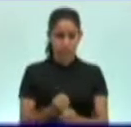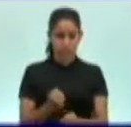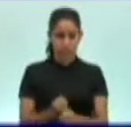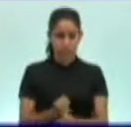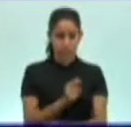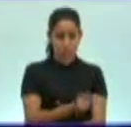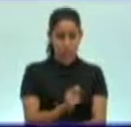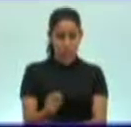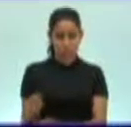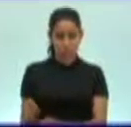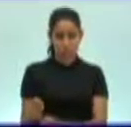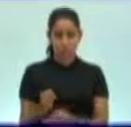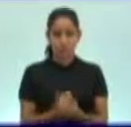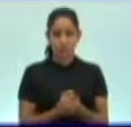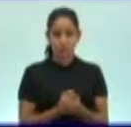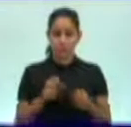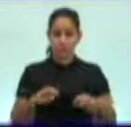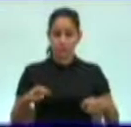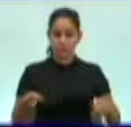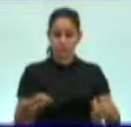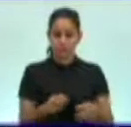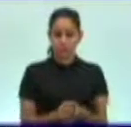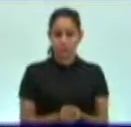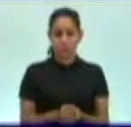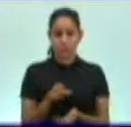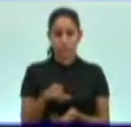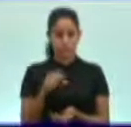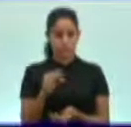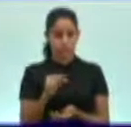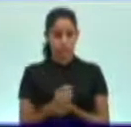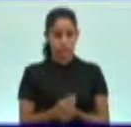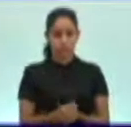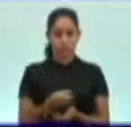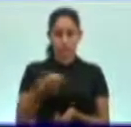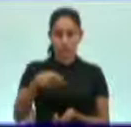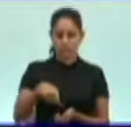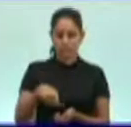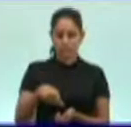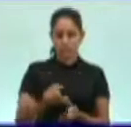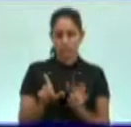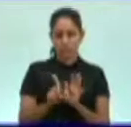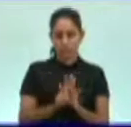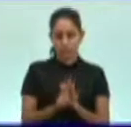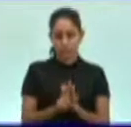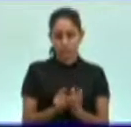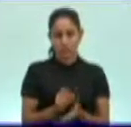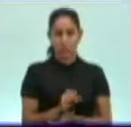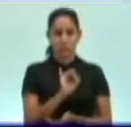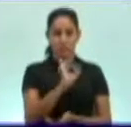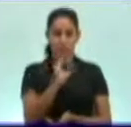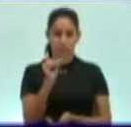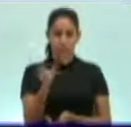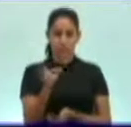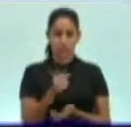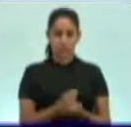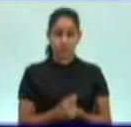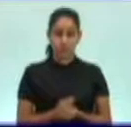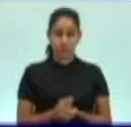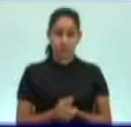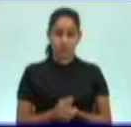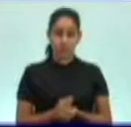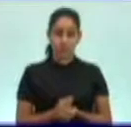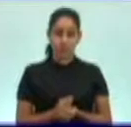los educandos. Está expresado en el inciso G de la resolución 71 y